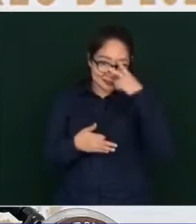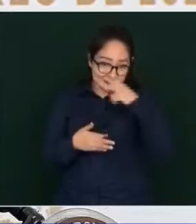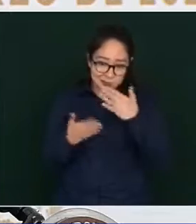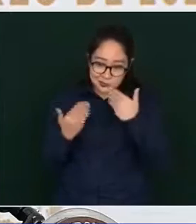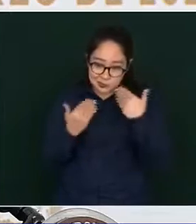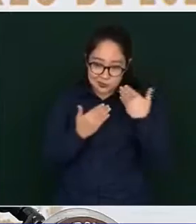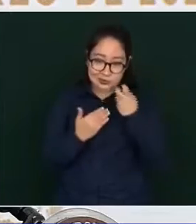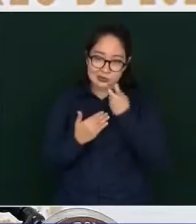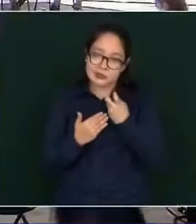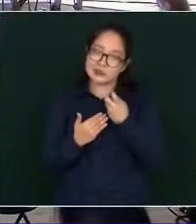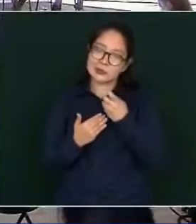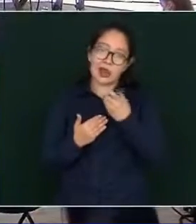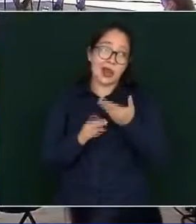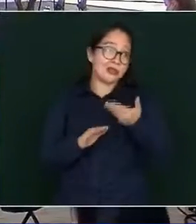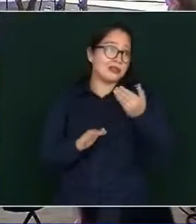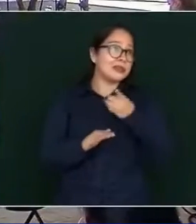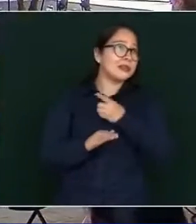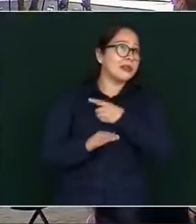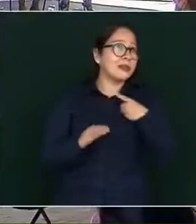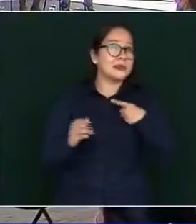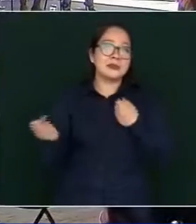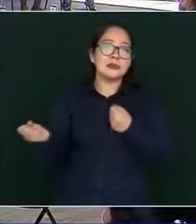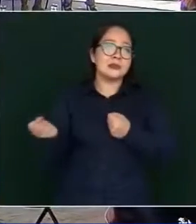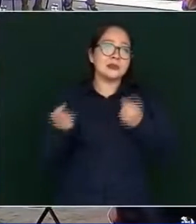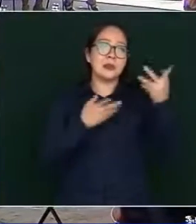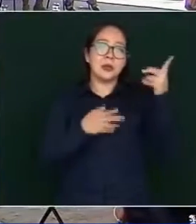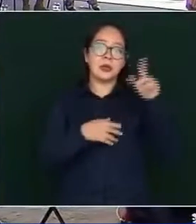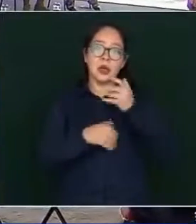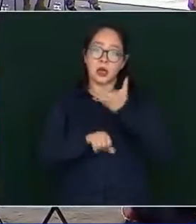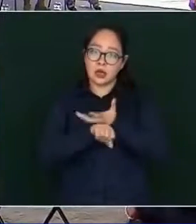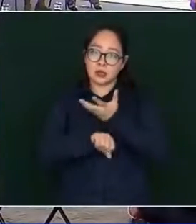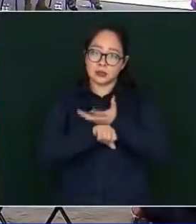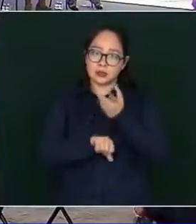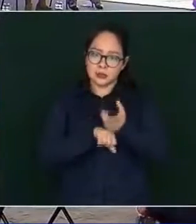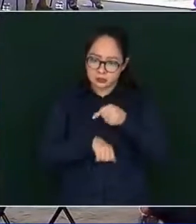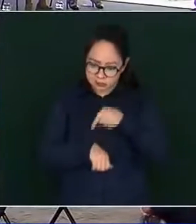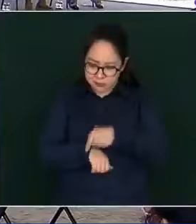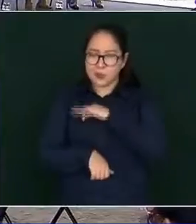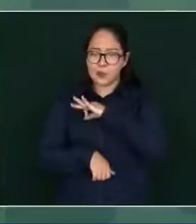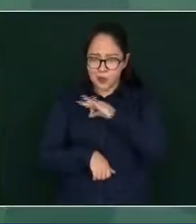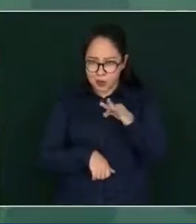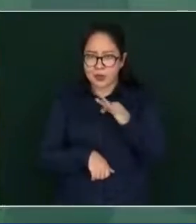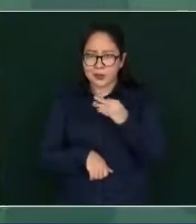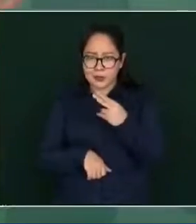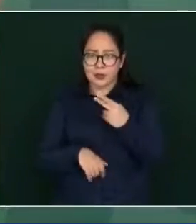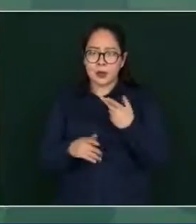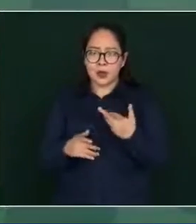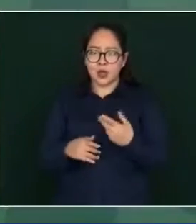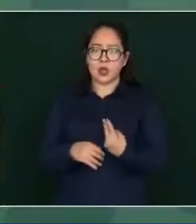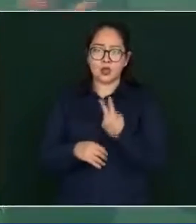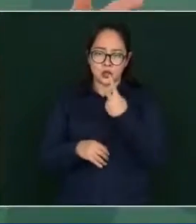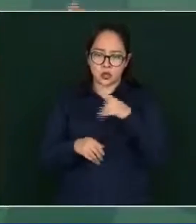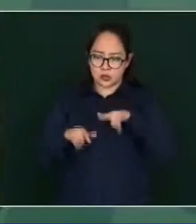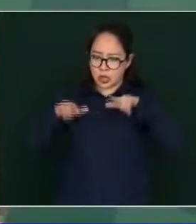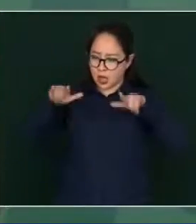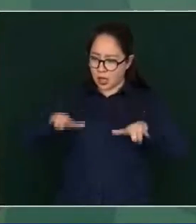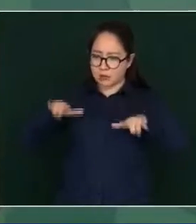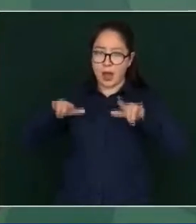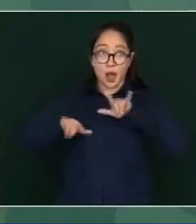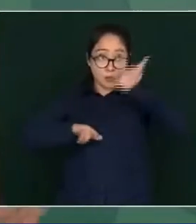aviones a Estados Unidos. El AIFA tendrá esa capacidad y el hangar está diseñado hasta para meter dos aviones de